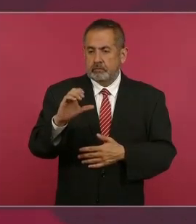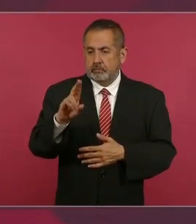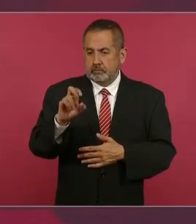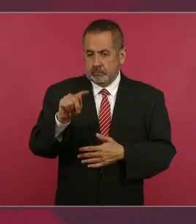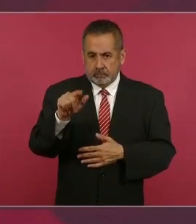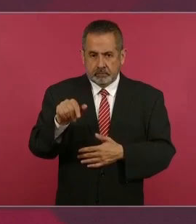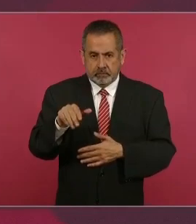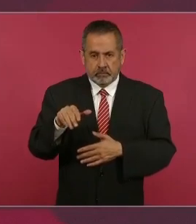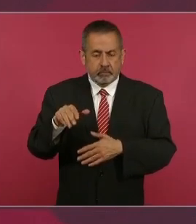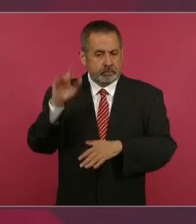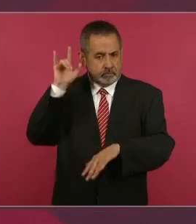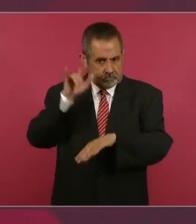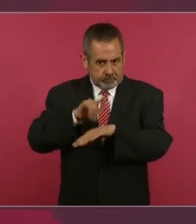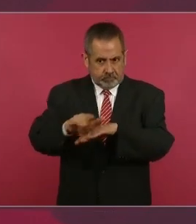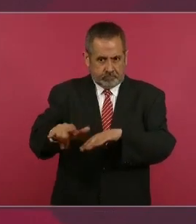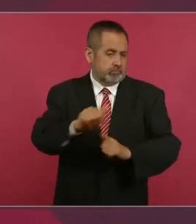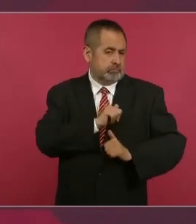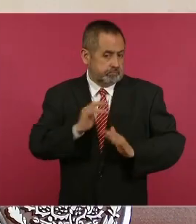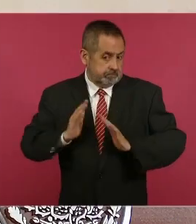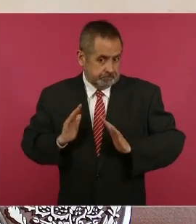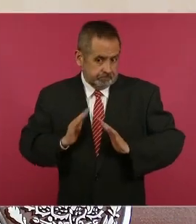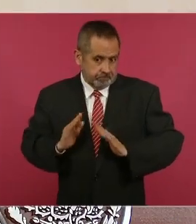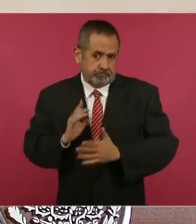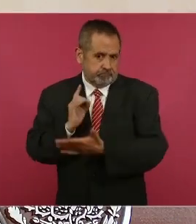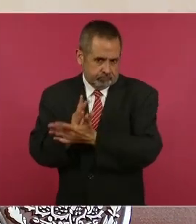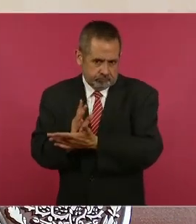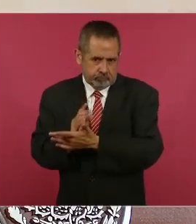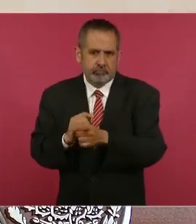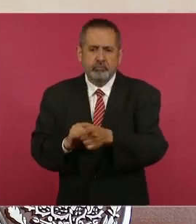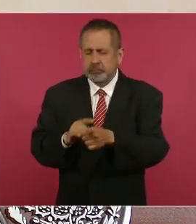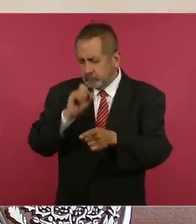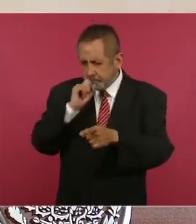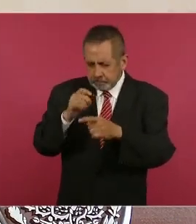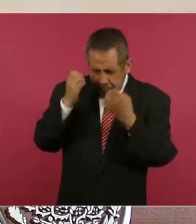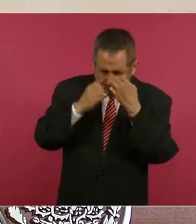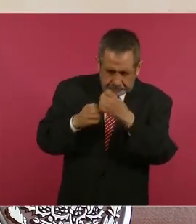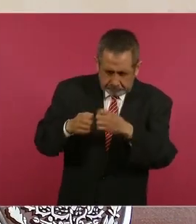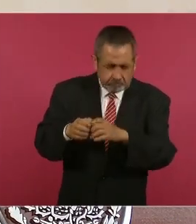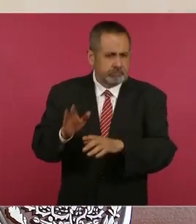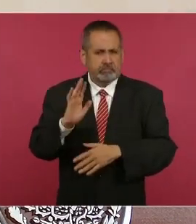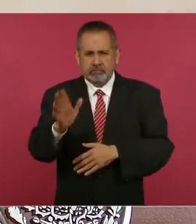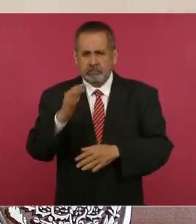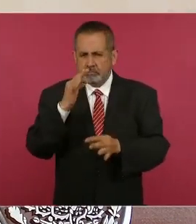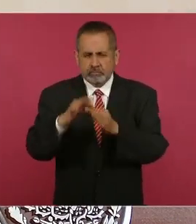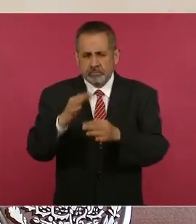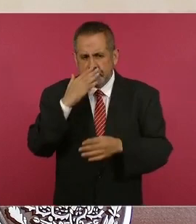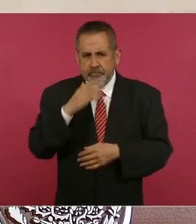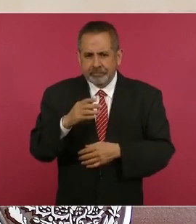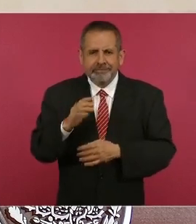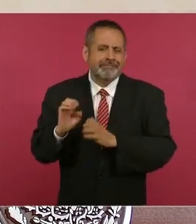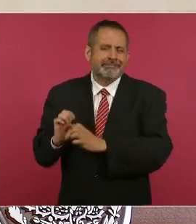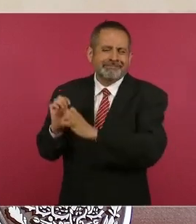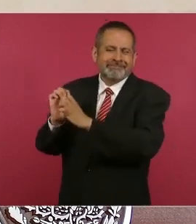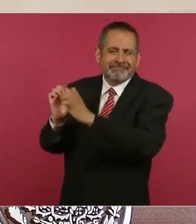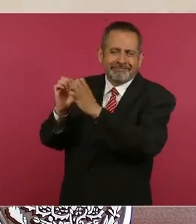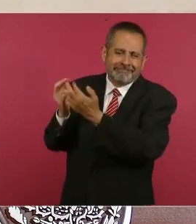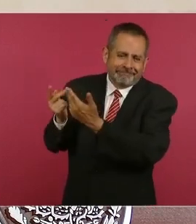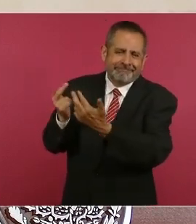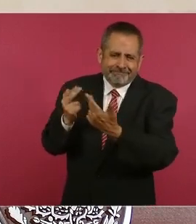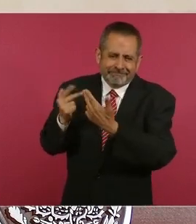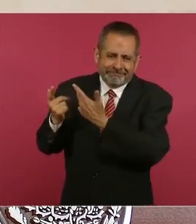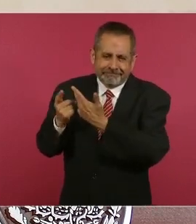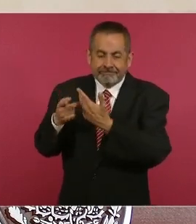que es una muy buena pista, también todas las instalaciones afectadas,